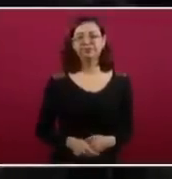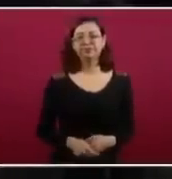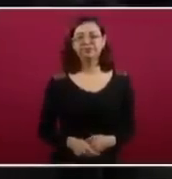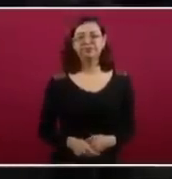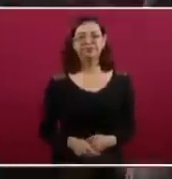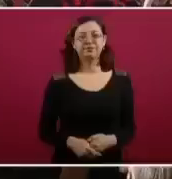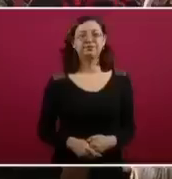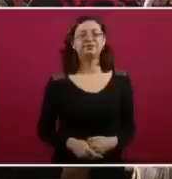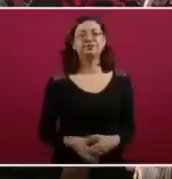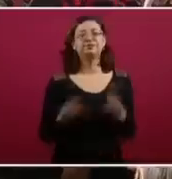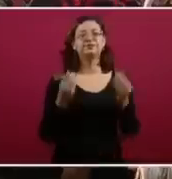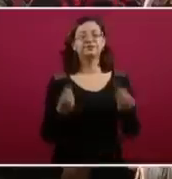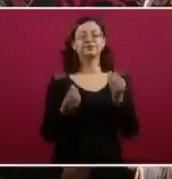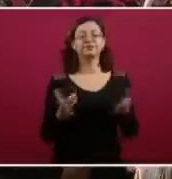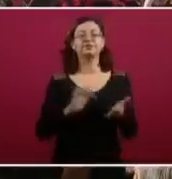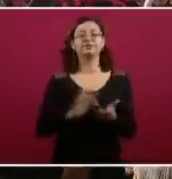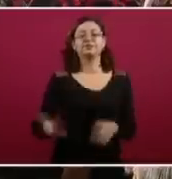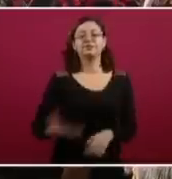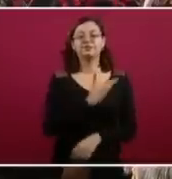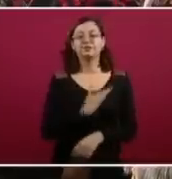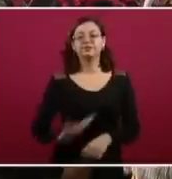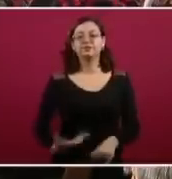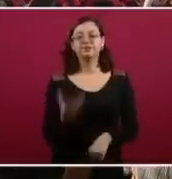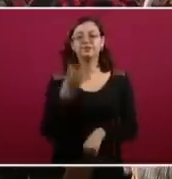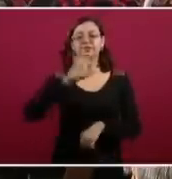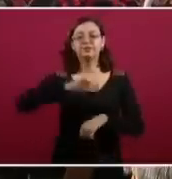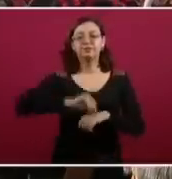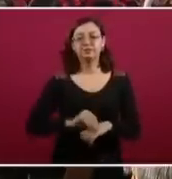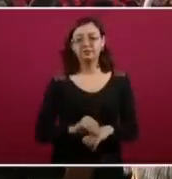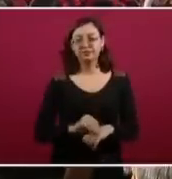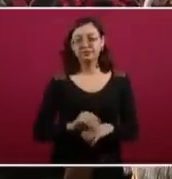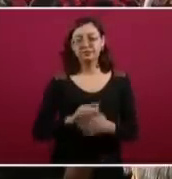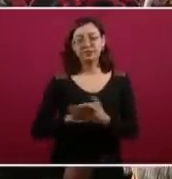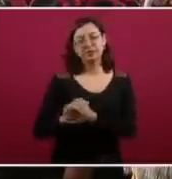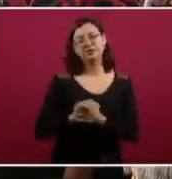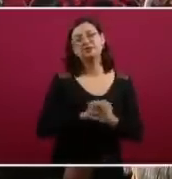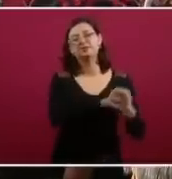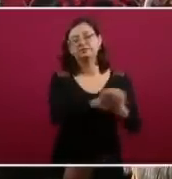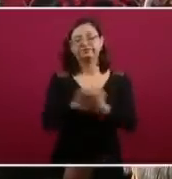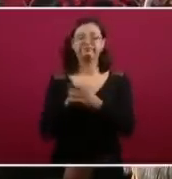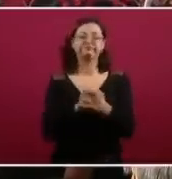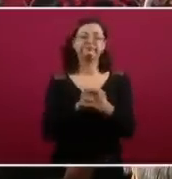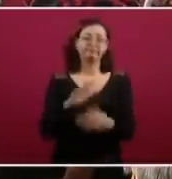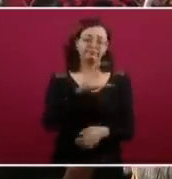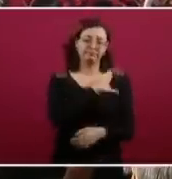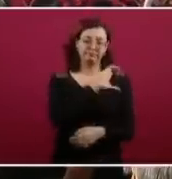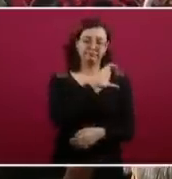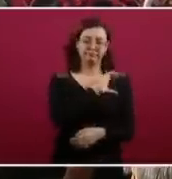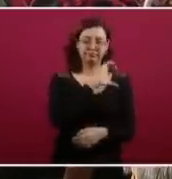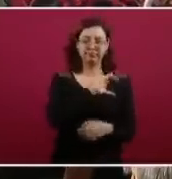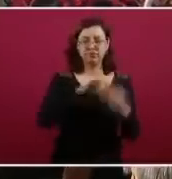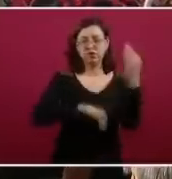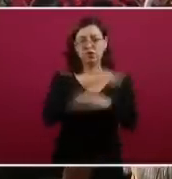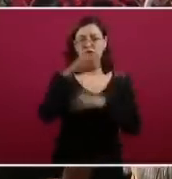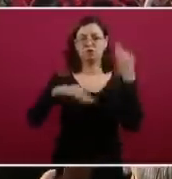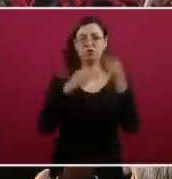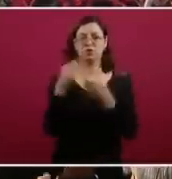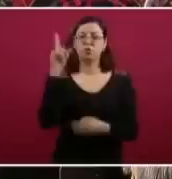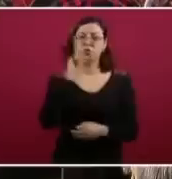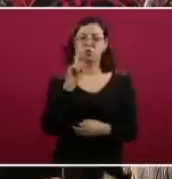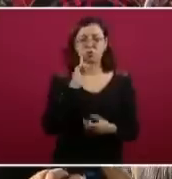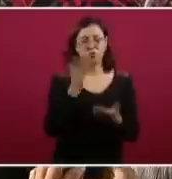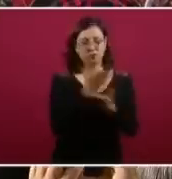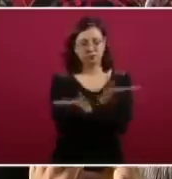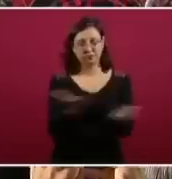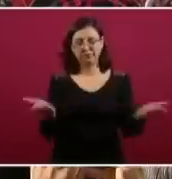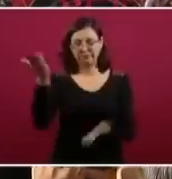Señor presidente, muchas gracias. Con su venia, saludo con mucho afecto a todas las mujeres que nos honran